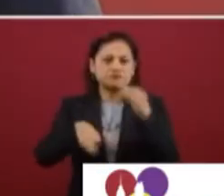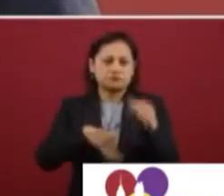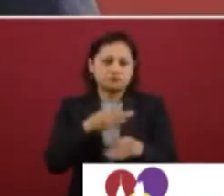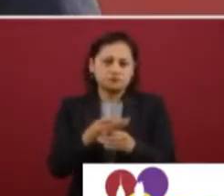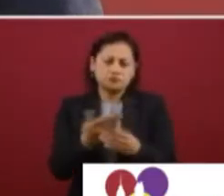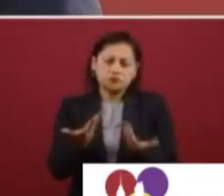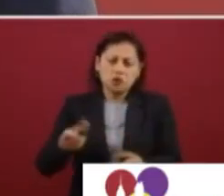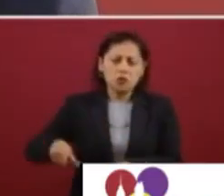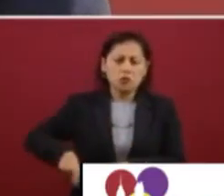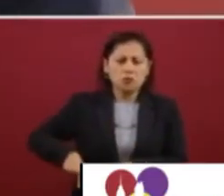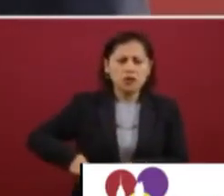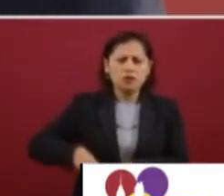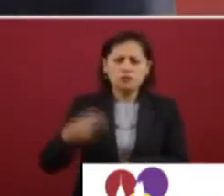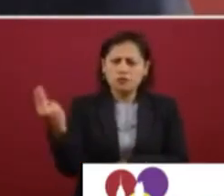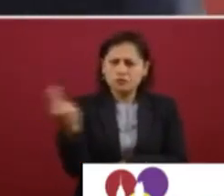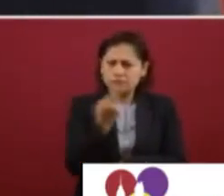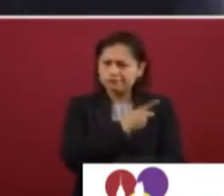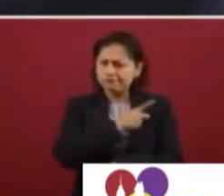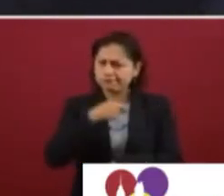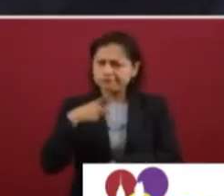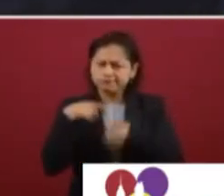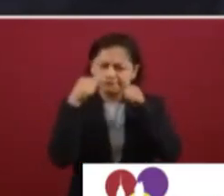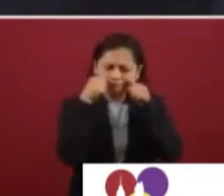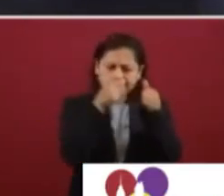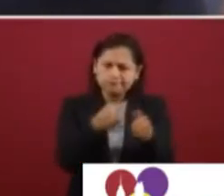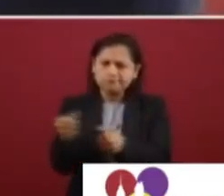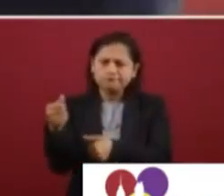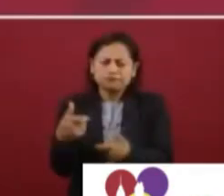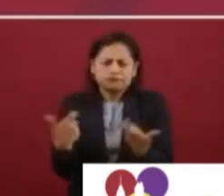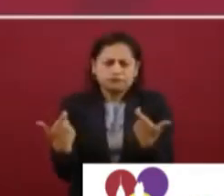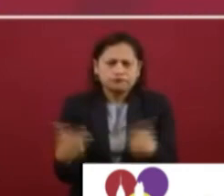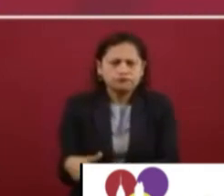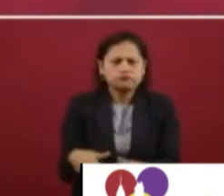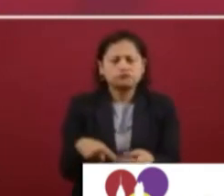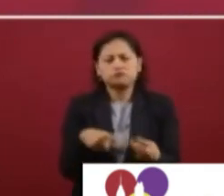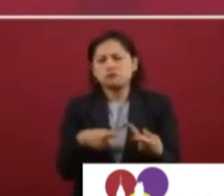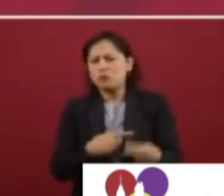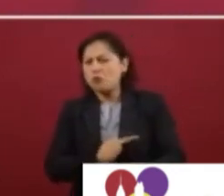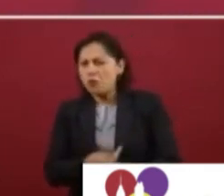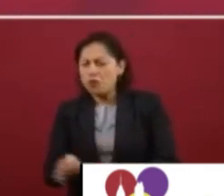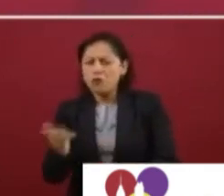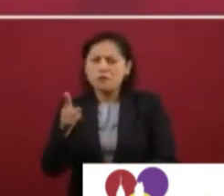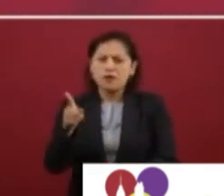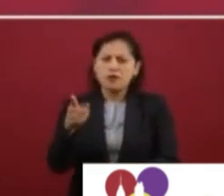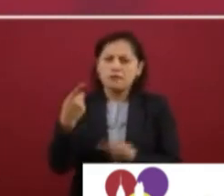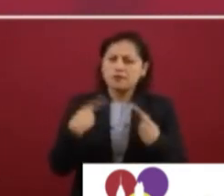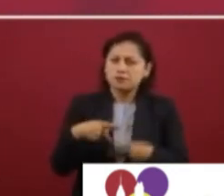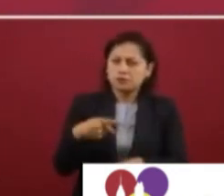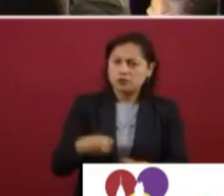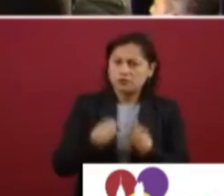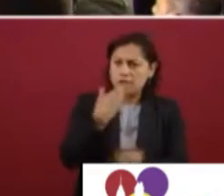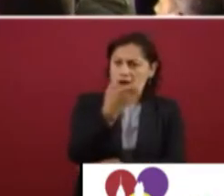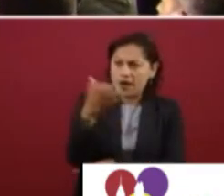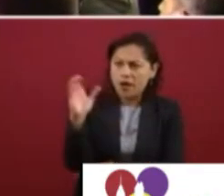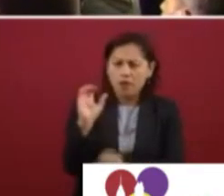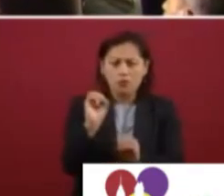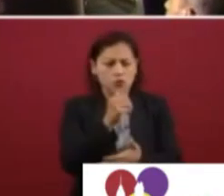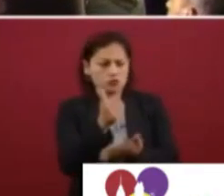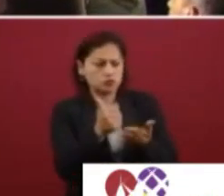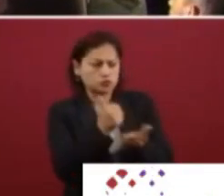en el tema energético el presidente de lópez obrador anunció esta mañana que la producción en el las refinerías del país subió del